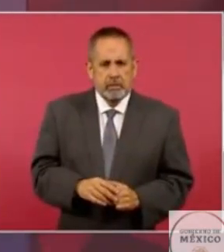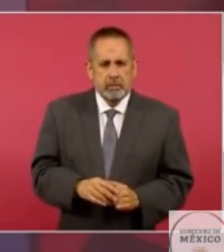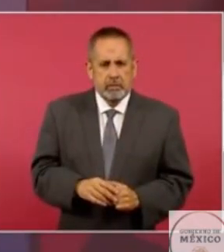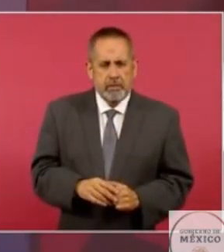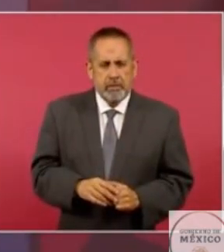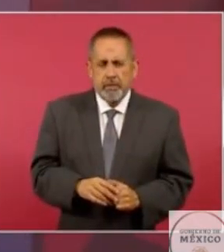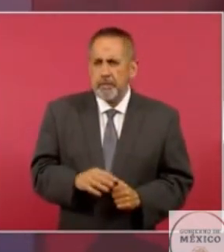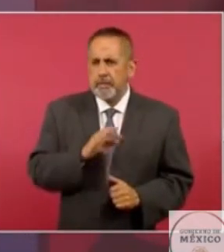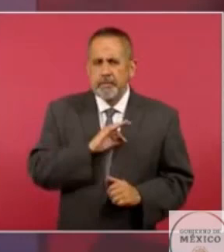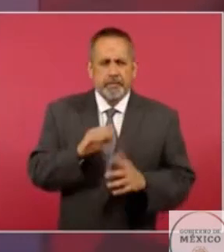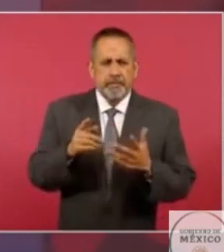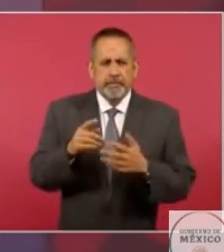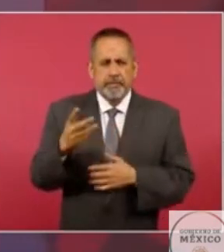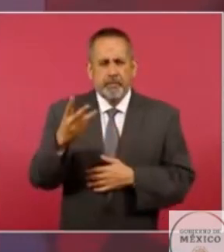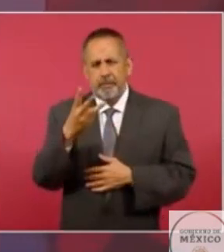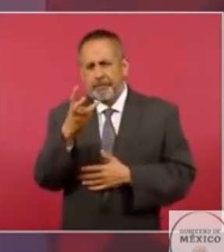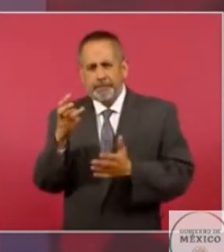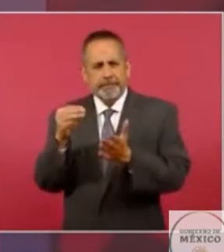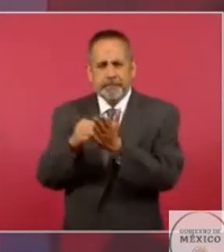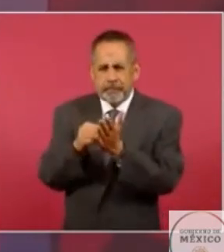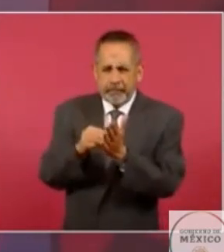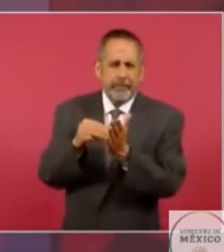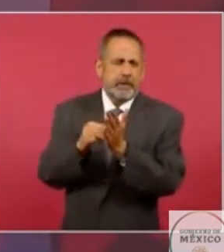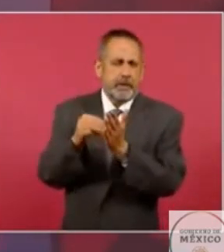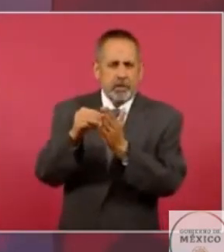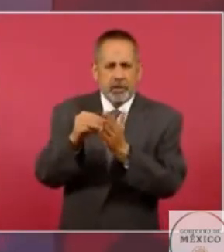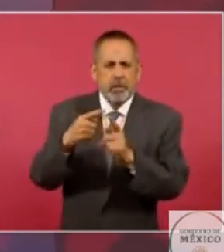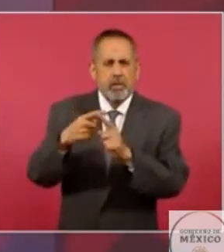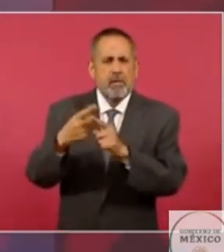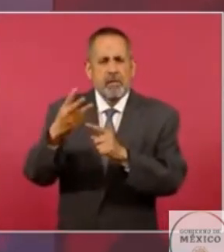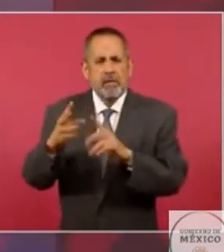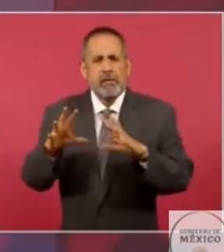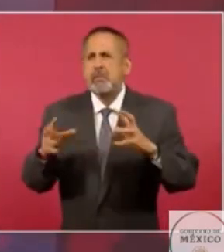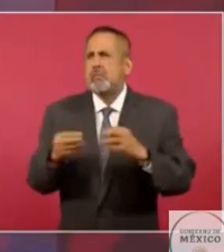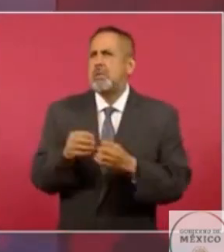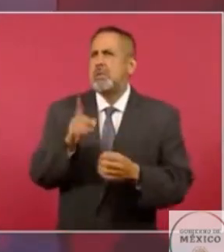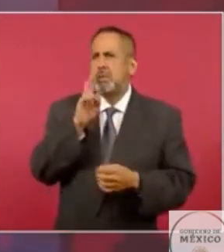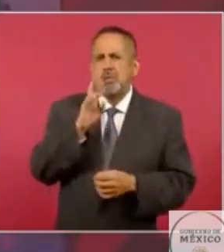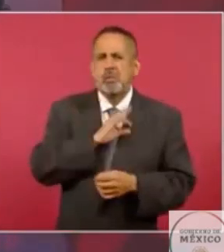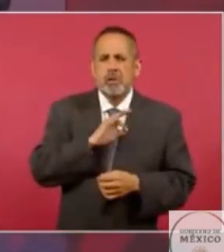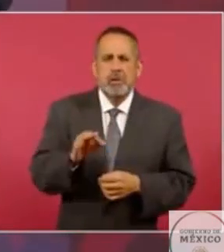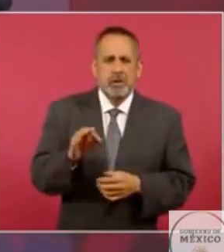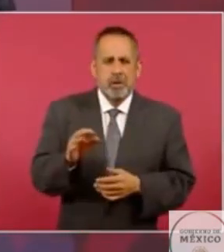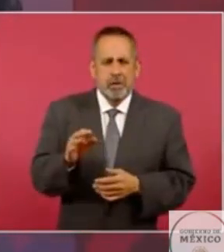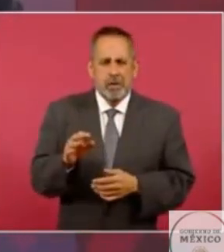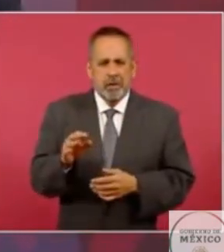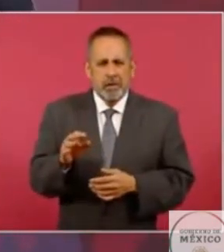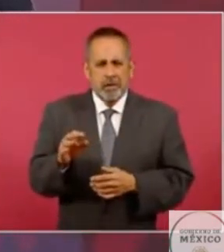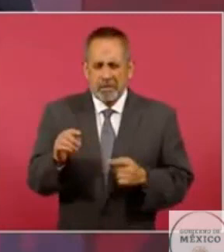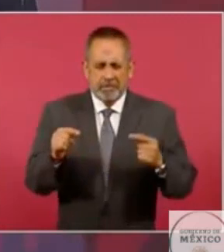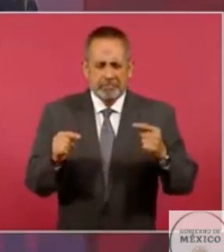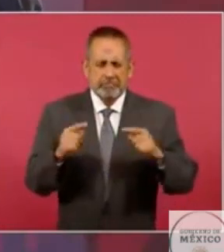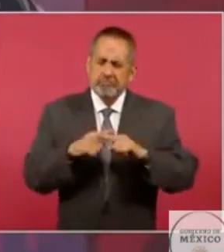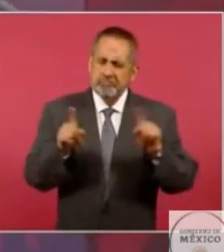es de alrededor de $300,000 millones. Casi tenemos una